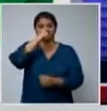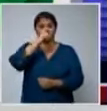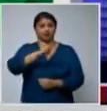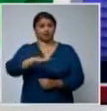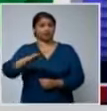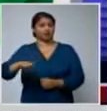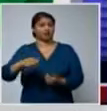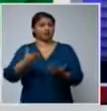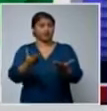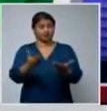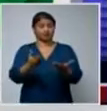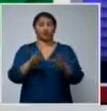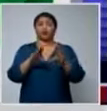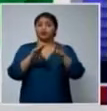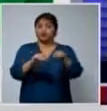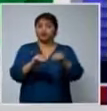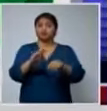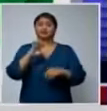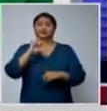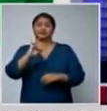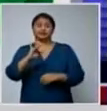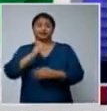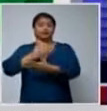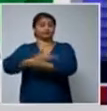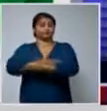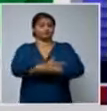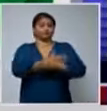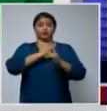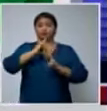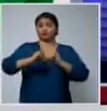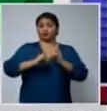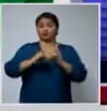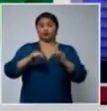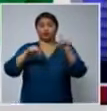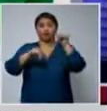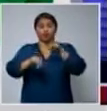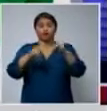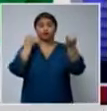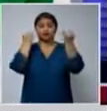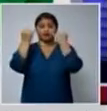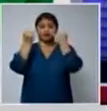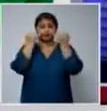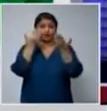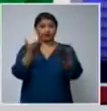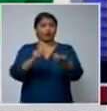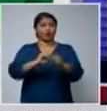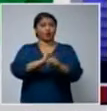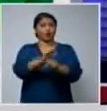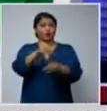que de lactantes diagnosticados hoy, 4